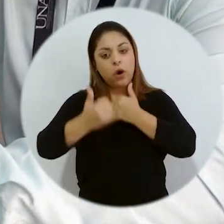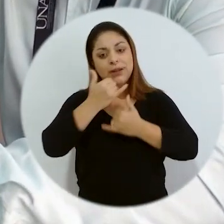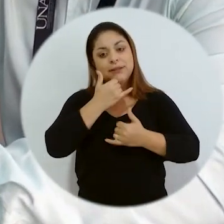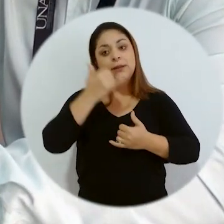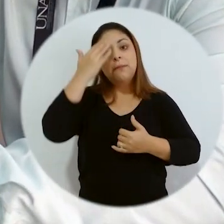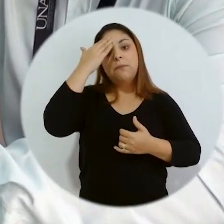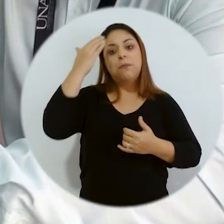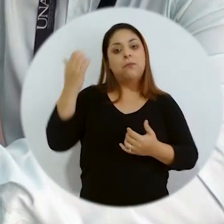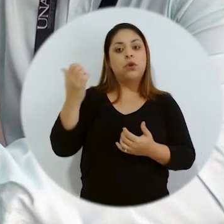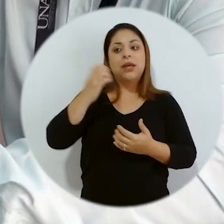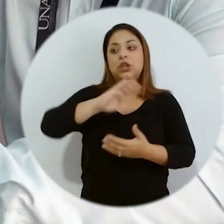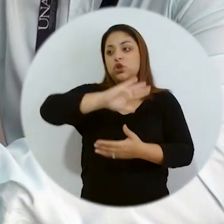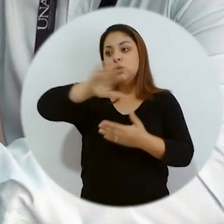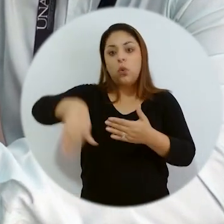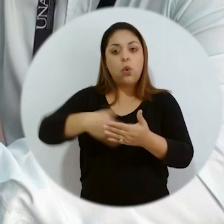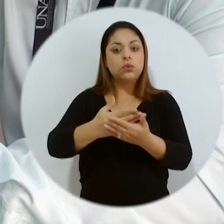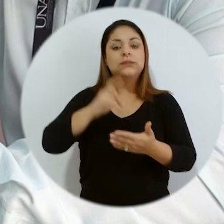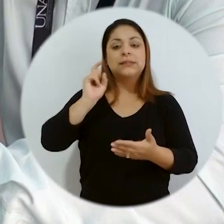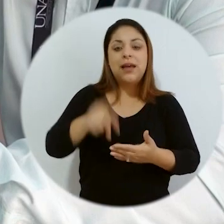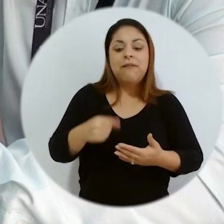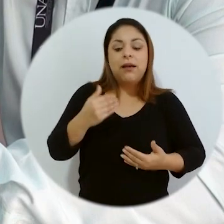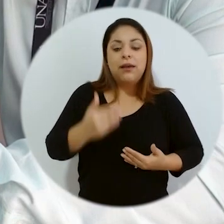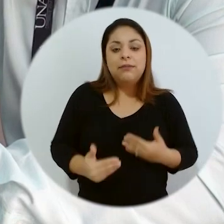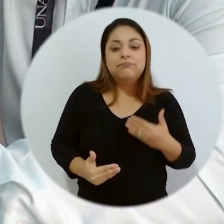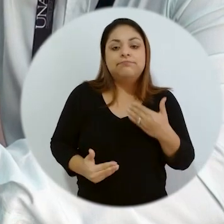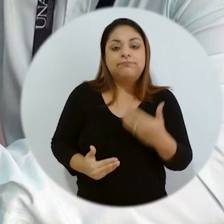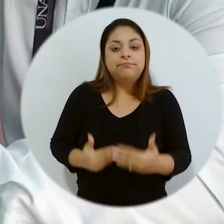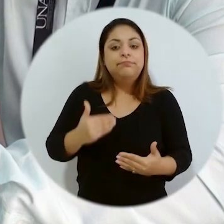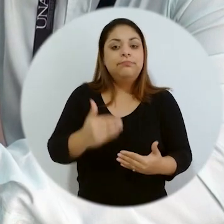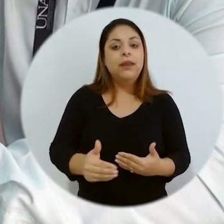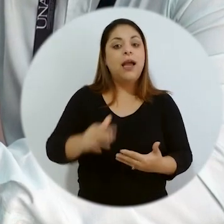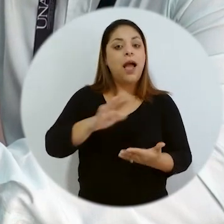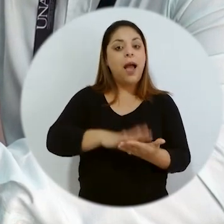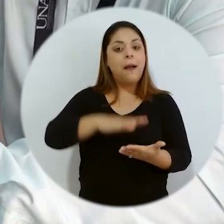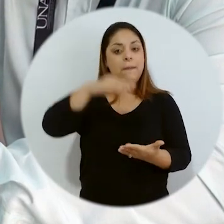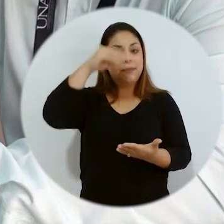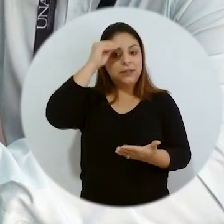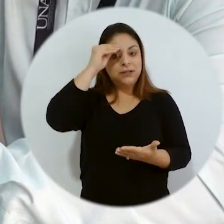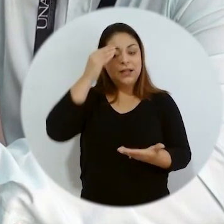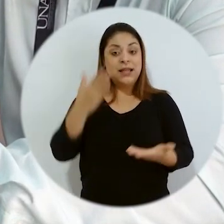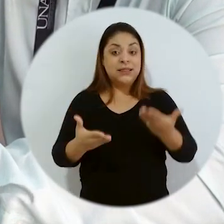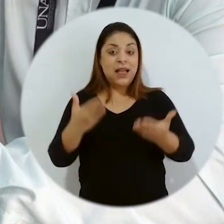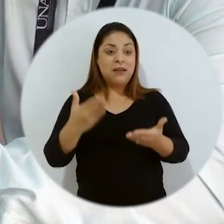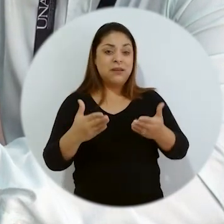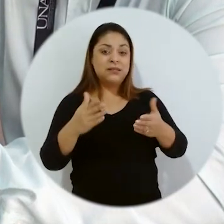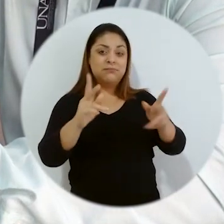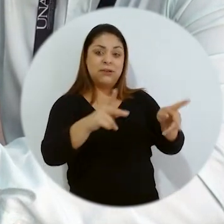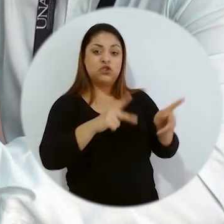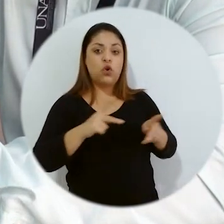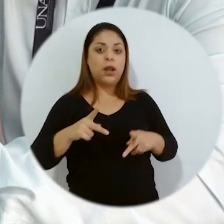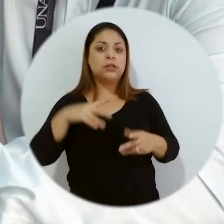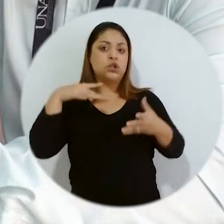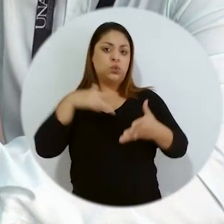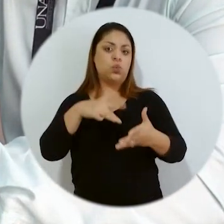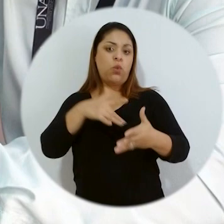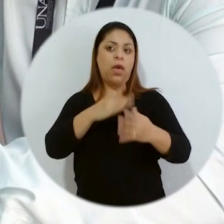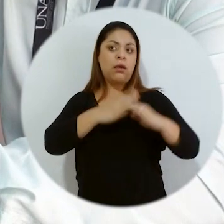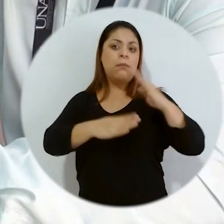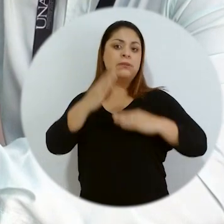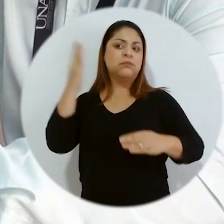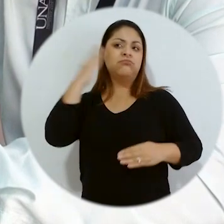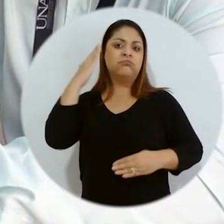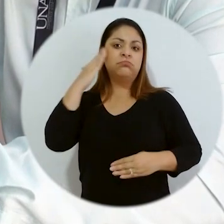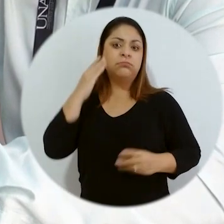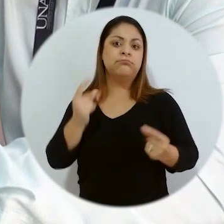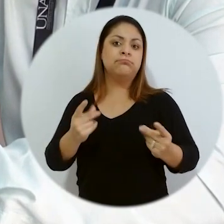errores en la práctica, ¿verdad? Porque Sí. todos tenemos que ir aprendiendo, ¿verdad? Tal vez los que se especializan en estas áreas pues se les hace un